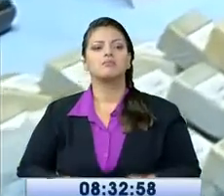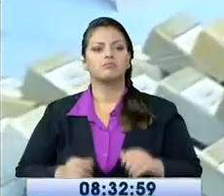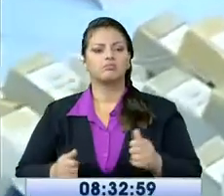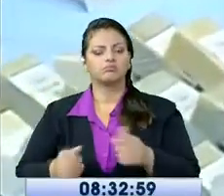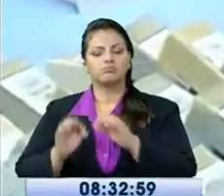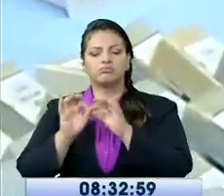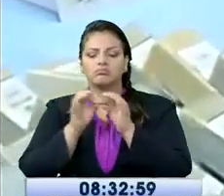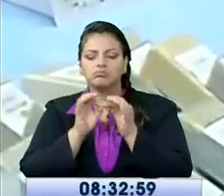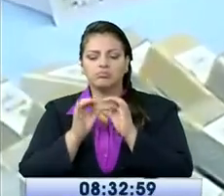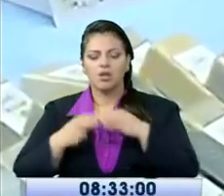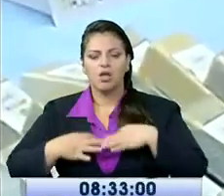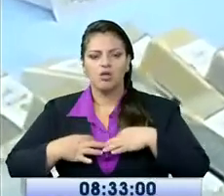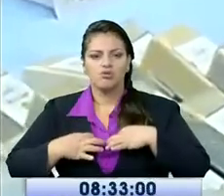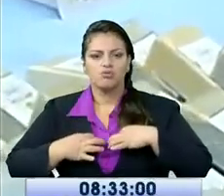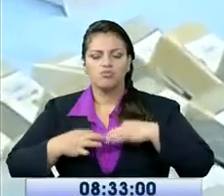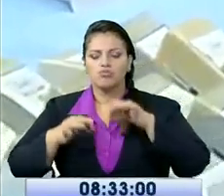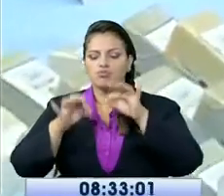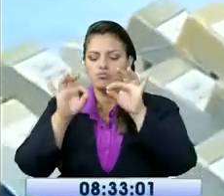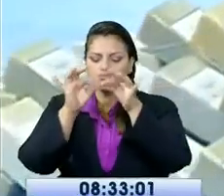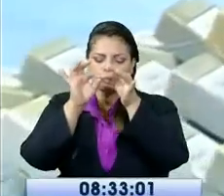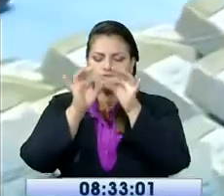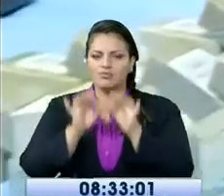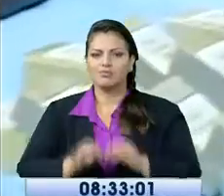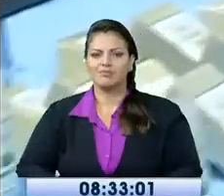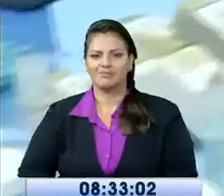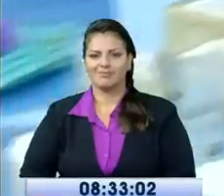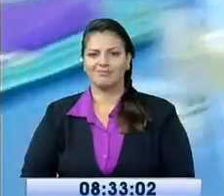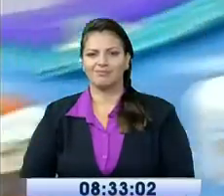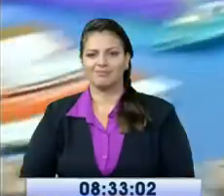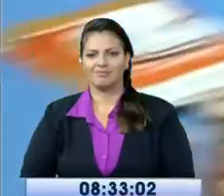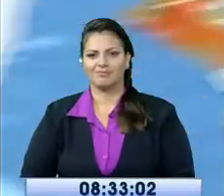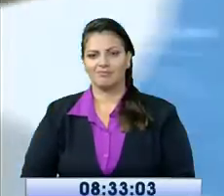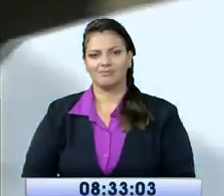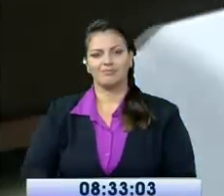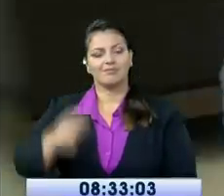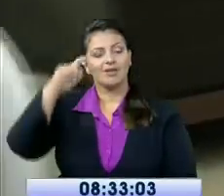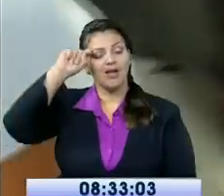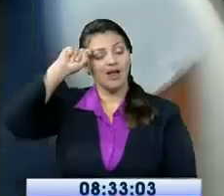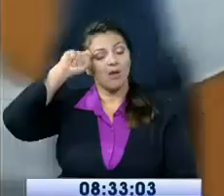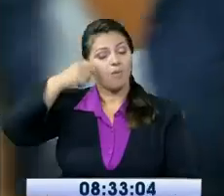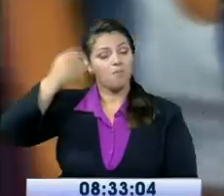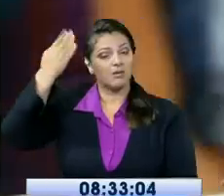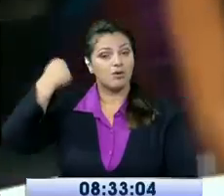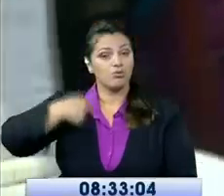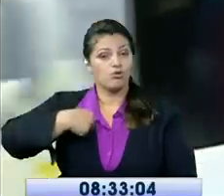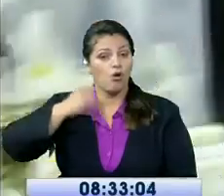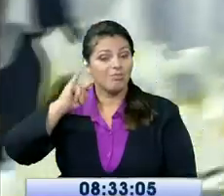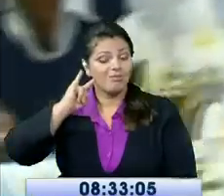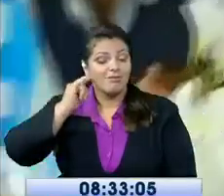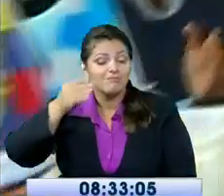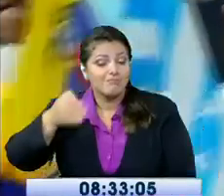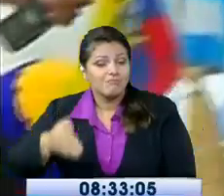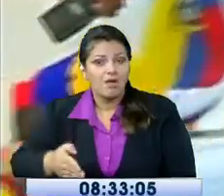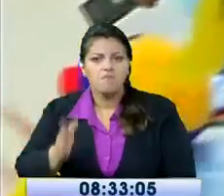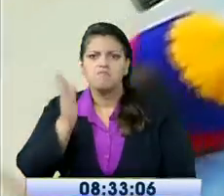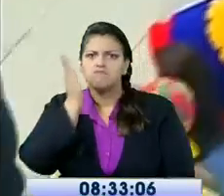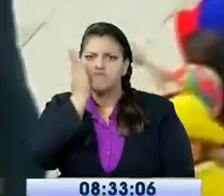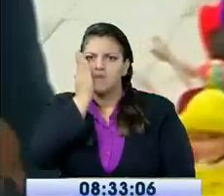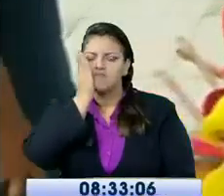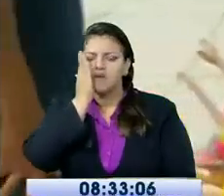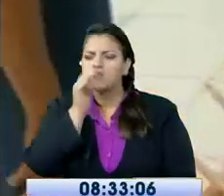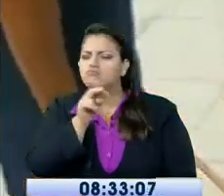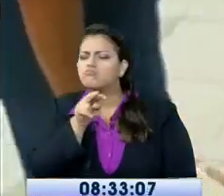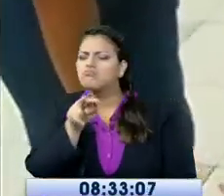para muñecas? Ah, es que yo de muy pequeña vi a mi madre tejer, mi padre joyero, entonces combiné